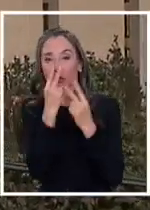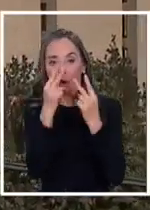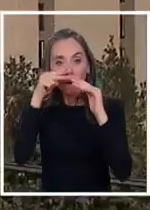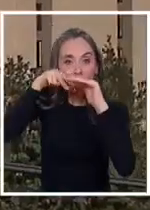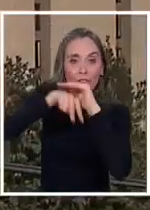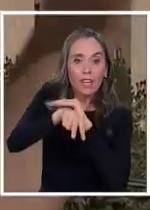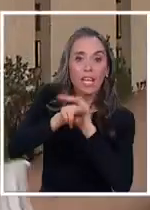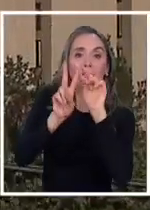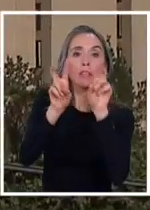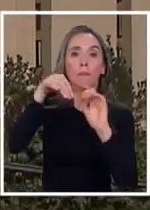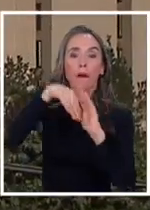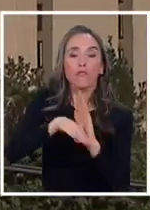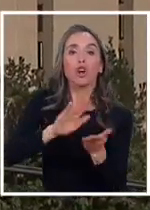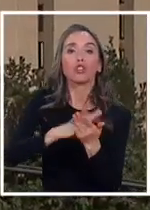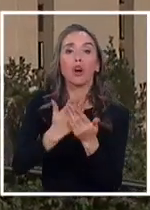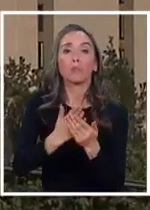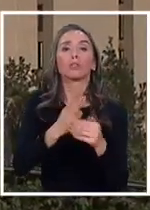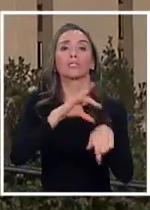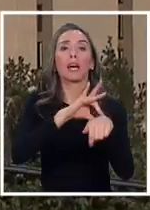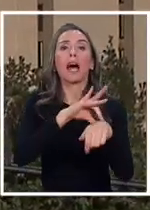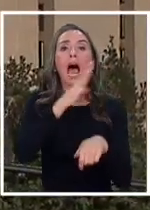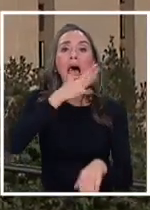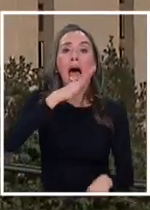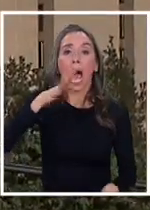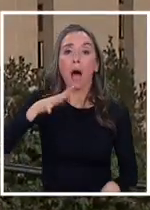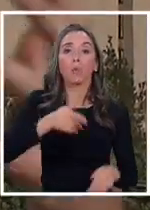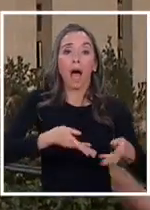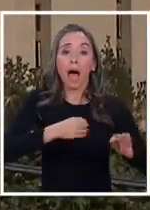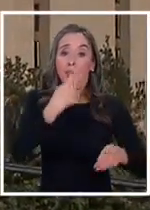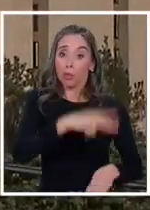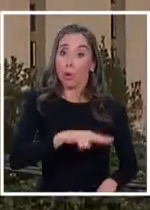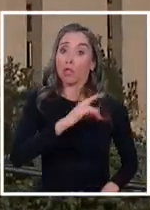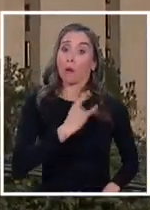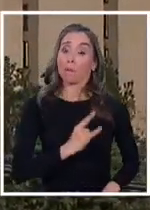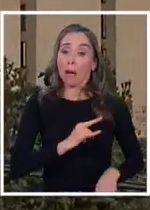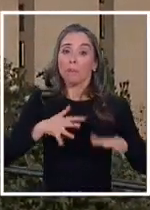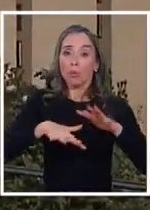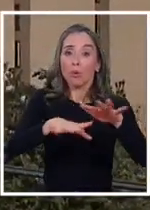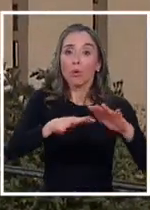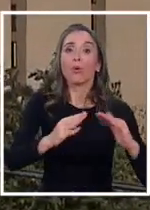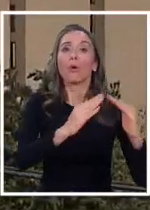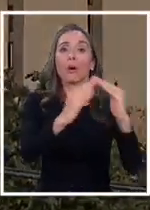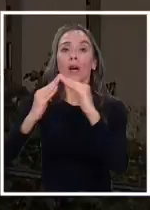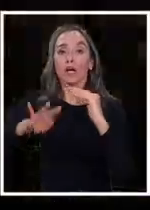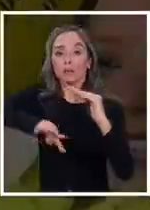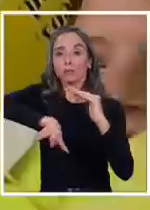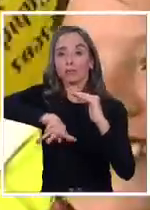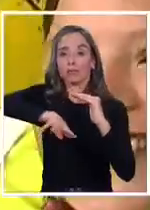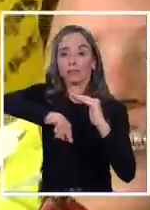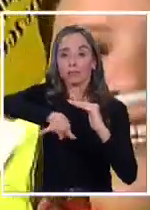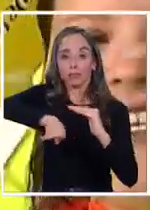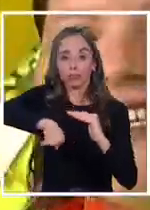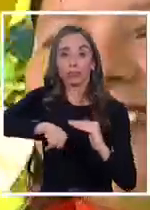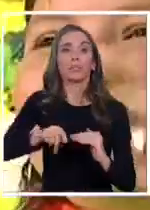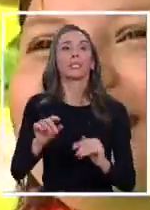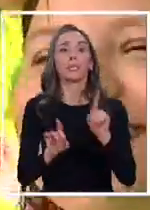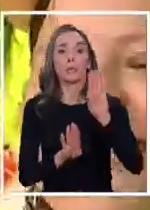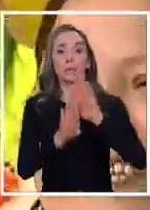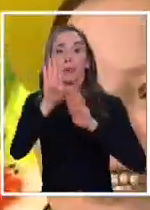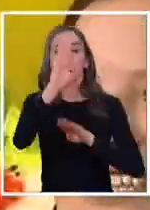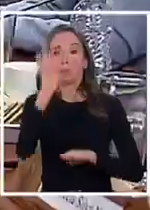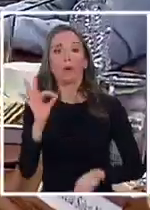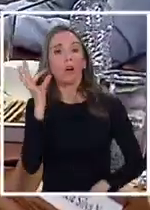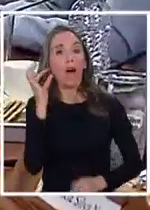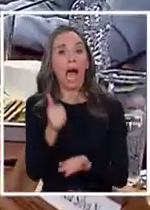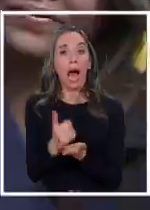fondo. El estado de la sanitaria pública, que nos tiene el agua corriendo por las calles, el abandono de los barrios, que tiene la delincuencia disparada. La actual alcaldesa